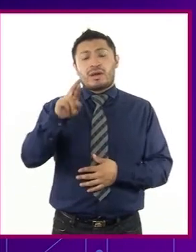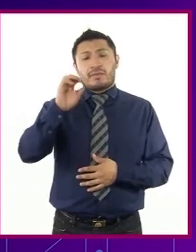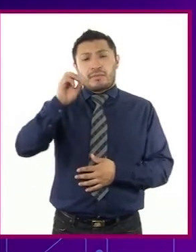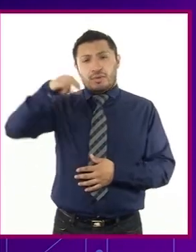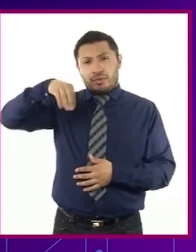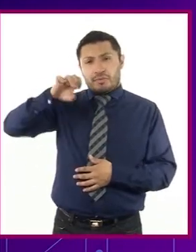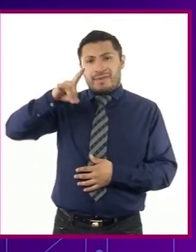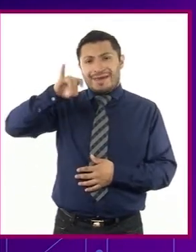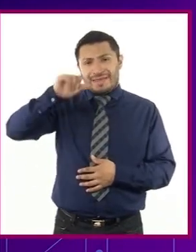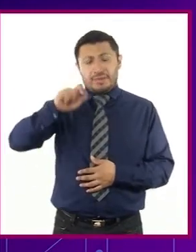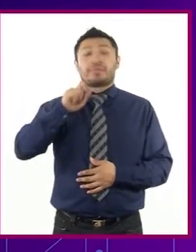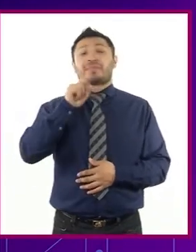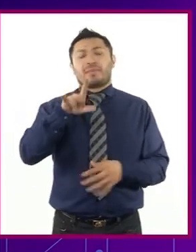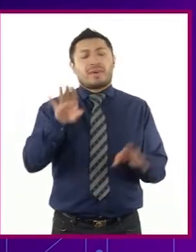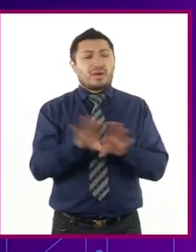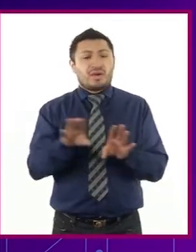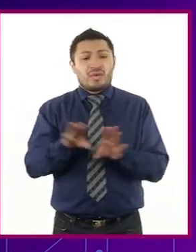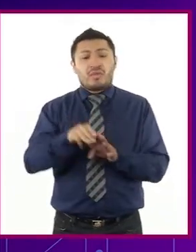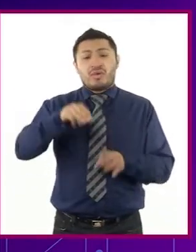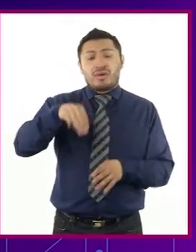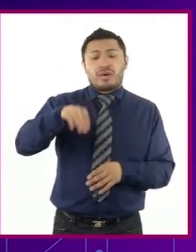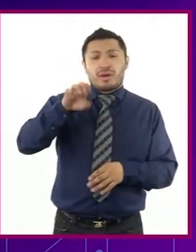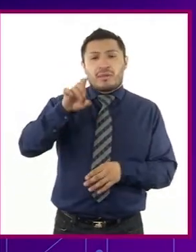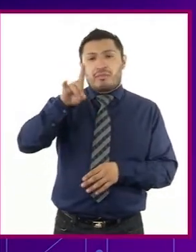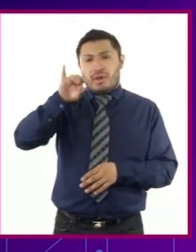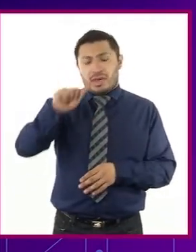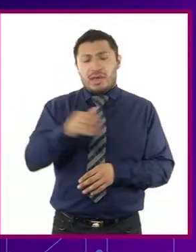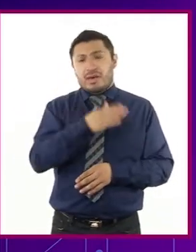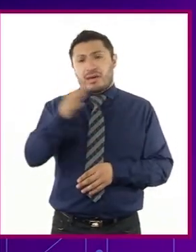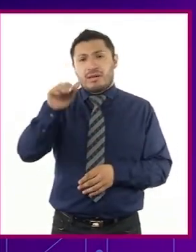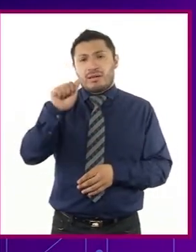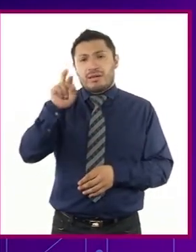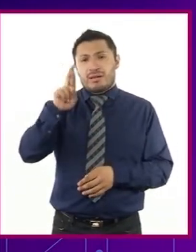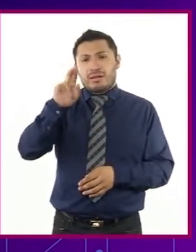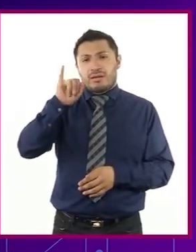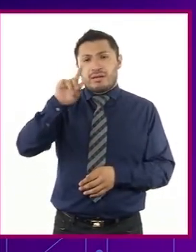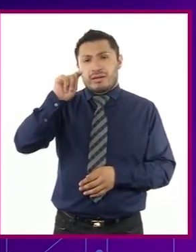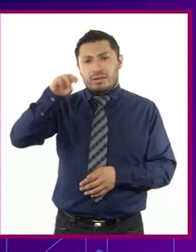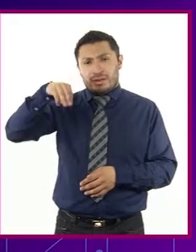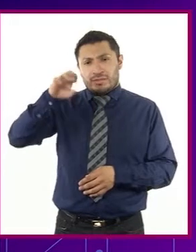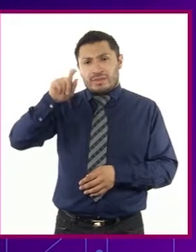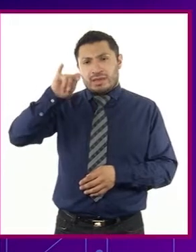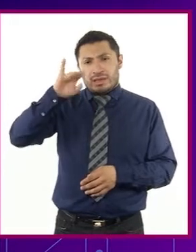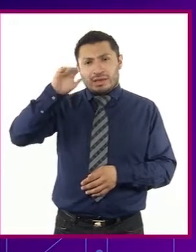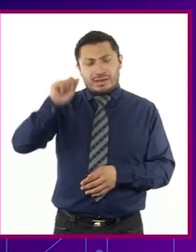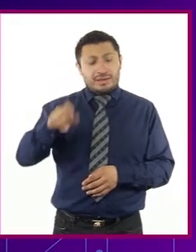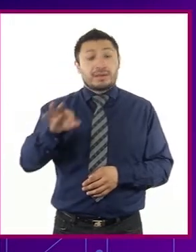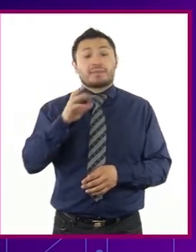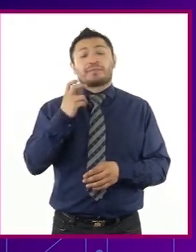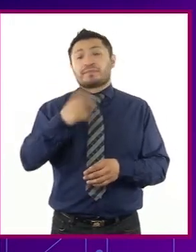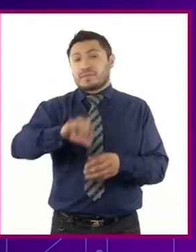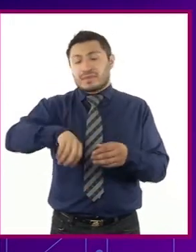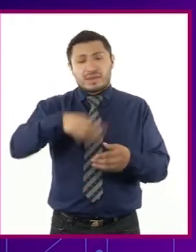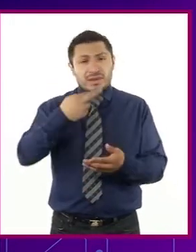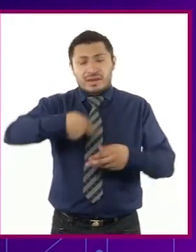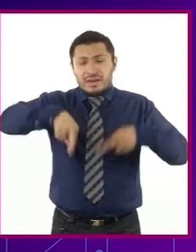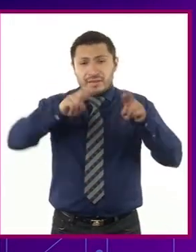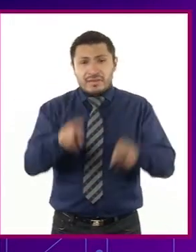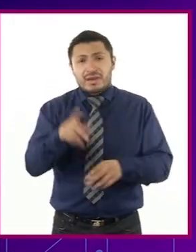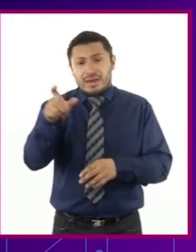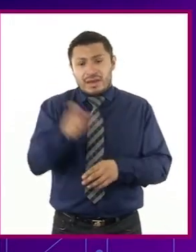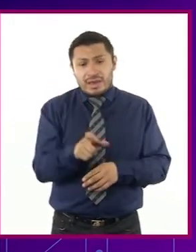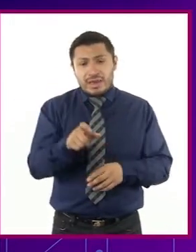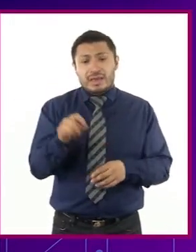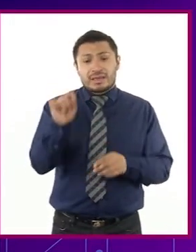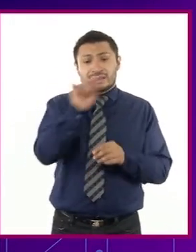se le conoce como media aritmética. Si los datos provienen de una muestra, se simboliza con una X barra. Si los